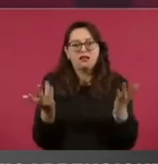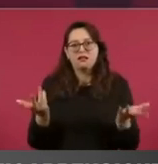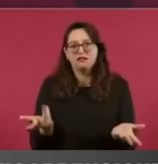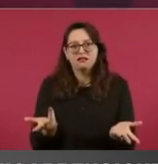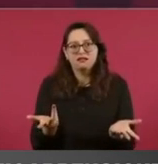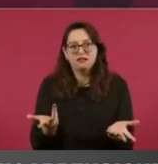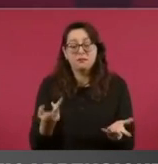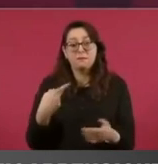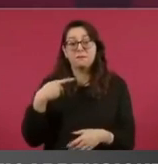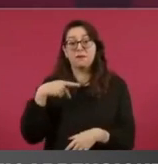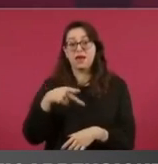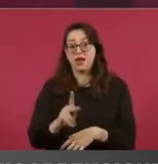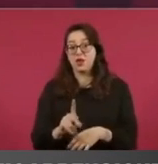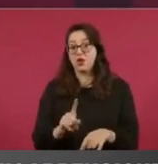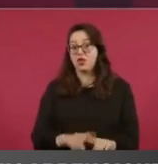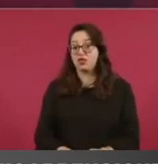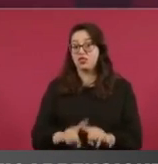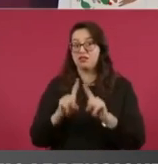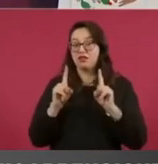ingresos